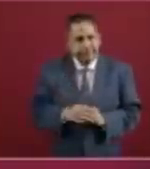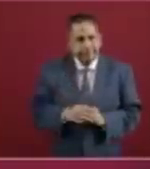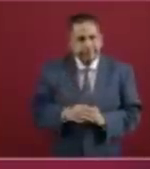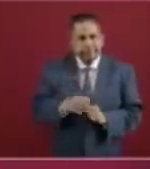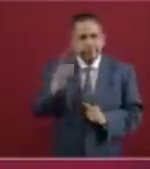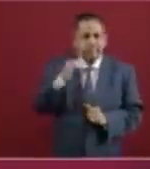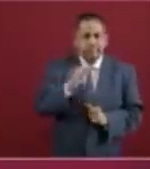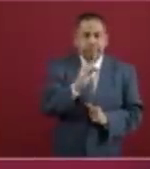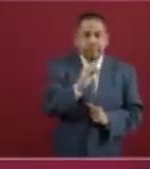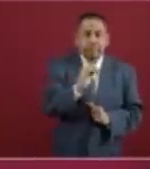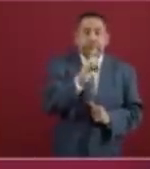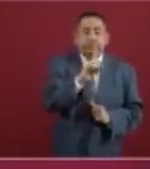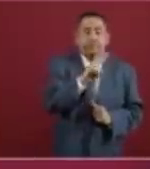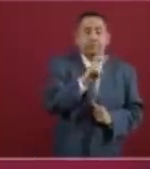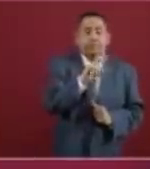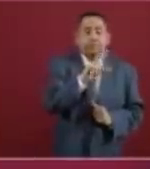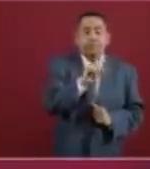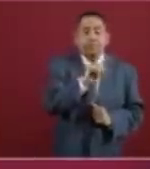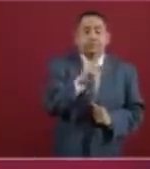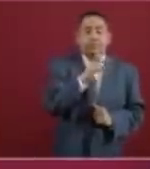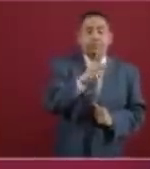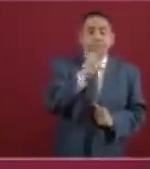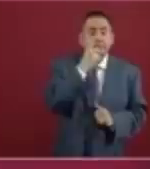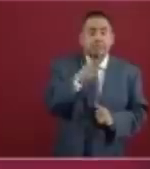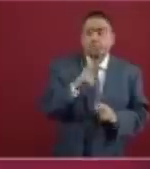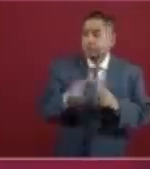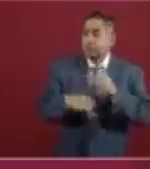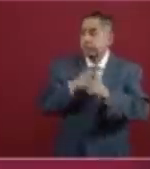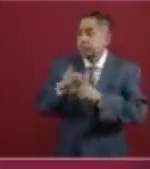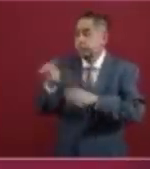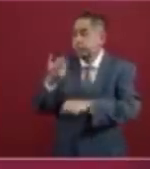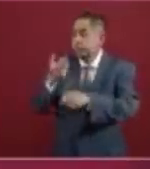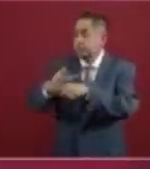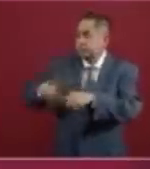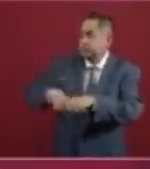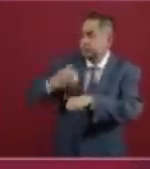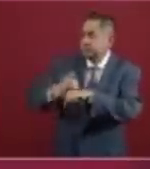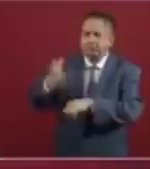Fidel Velázquez decía que no iba a Gobernación